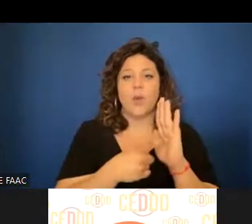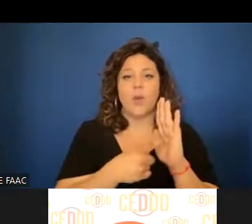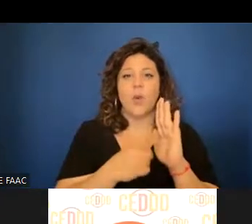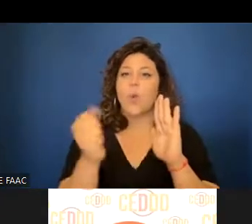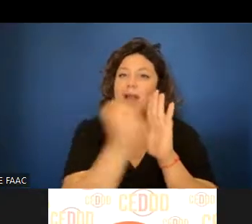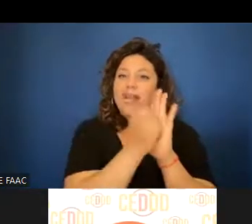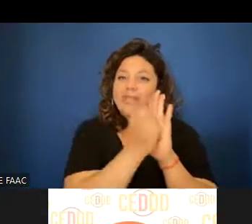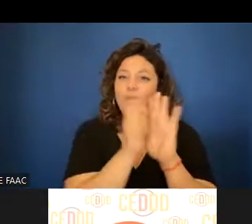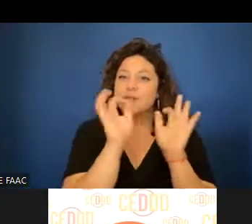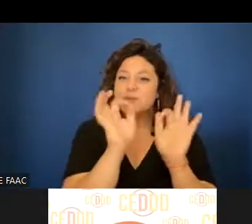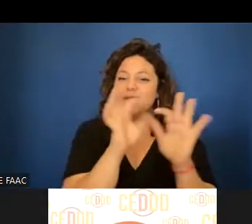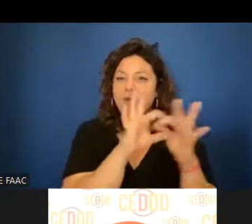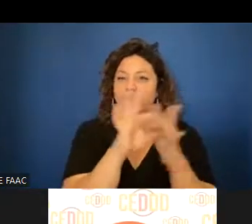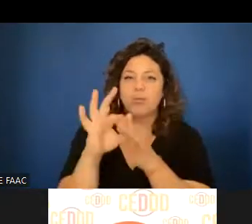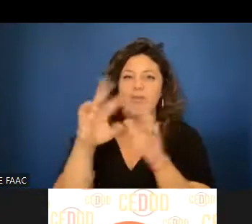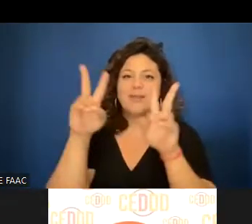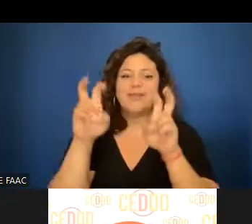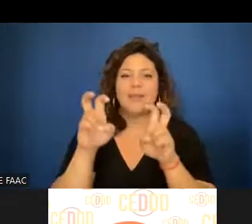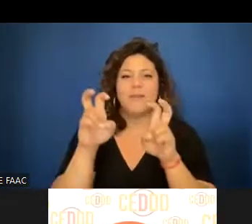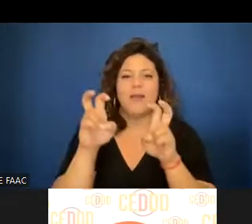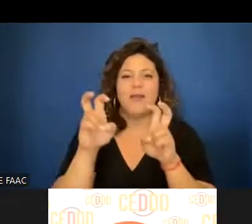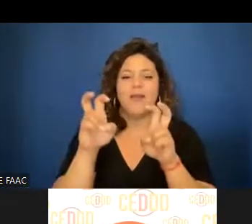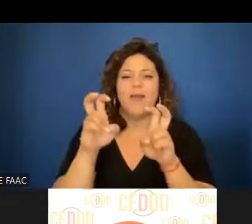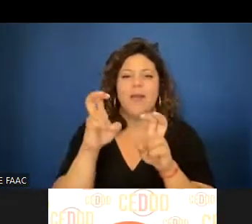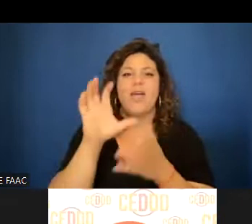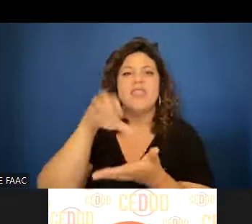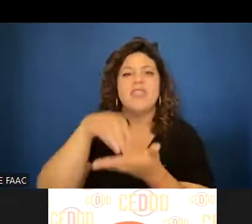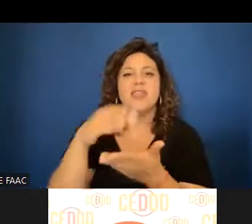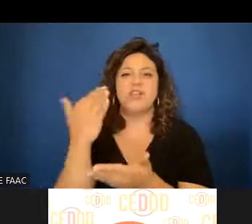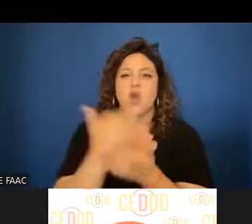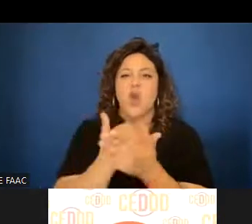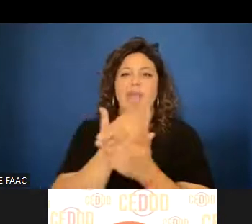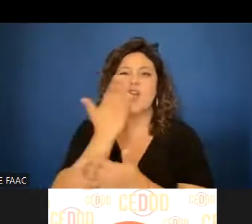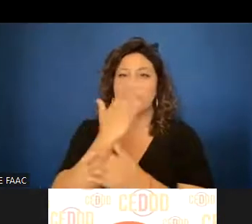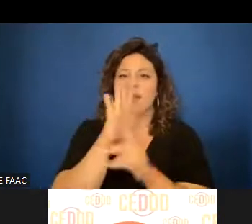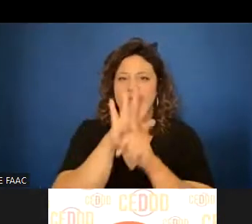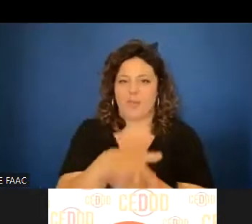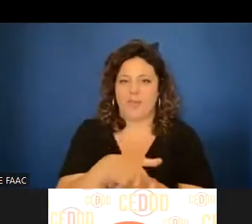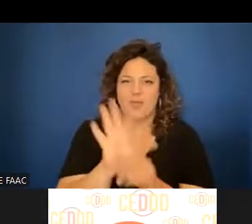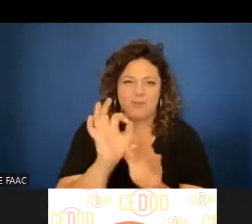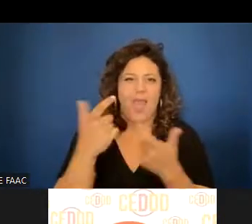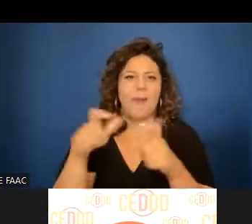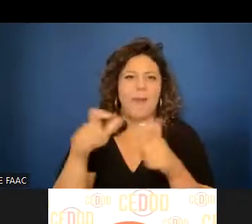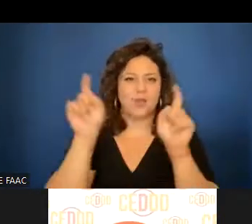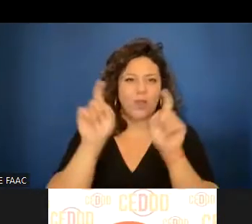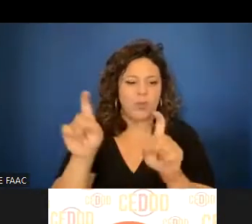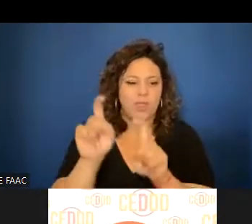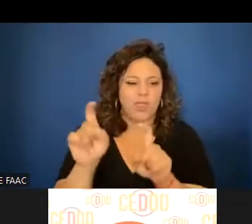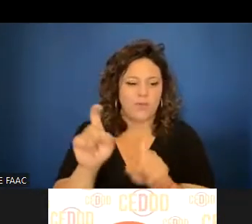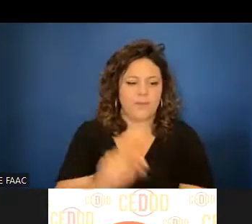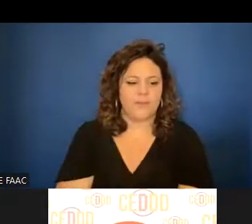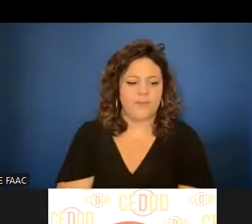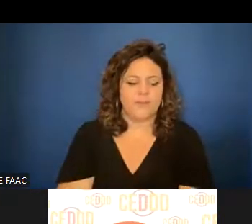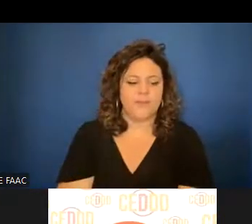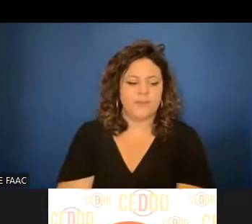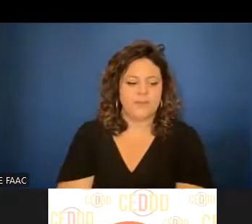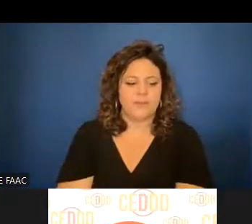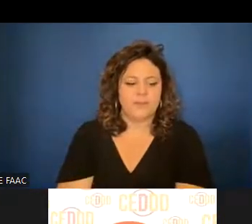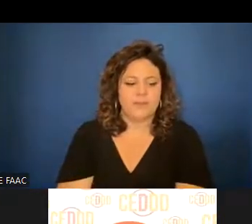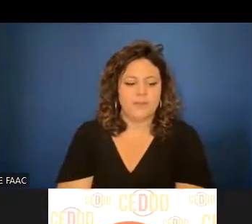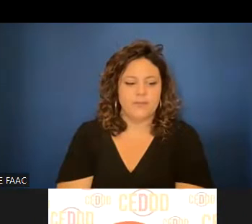cuando hemos puesto el caso en manos de la Fiscalía de Personas con Discapacidad. Hemos tenido que denunciar por vulneración de derechos y el